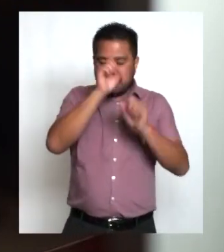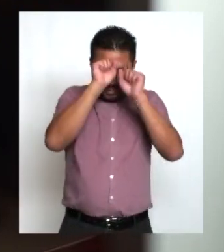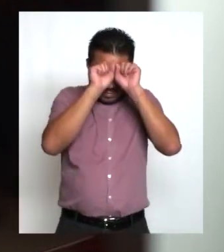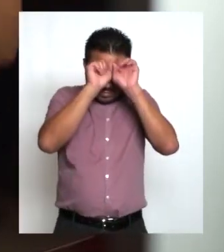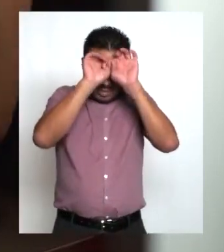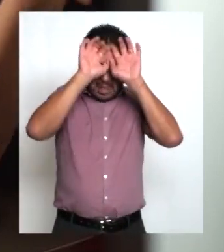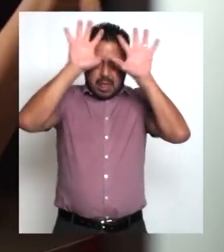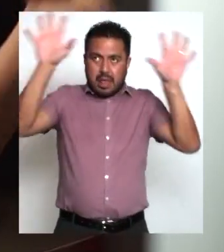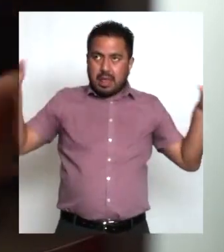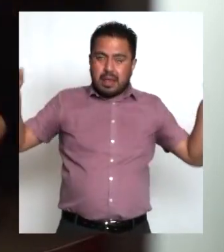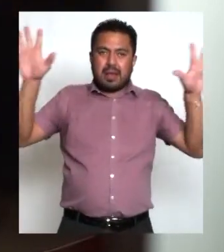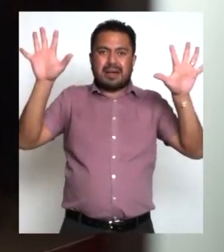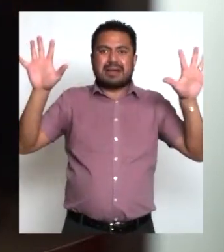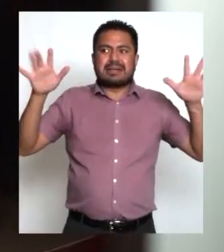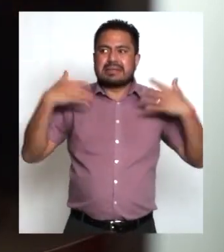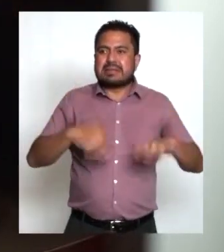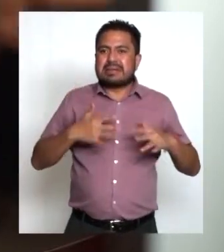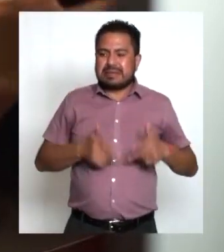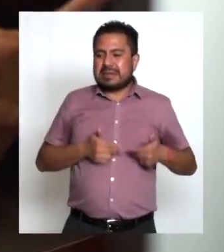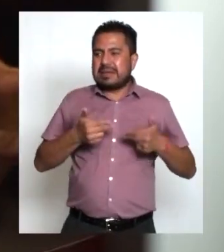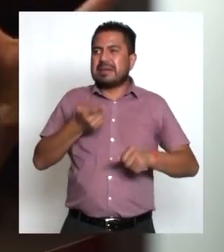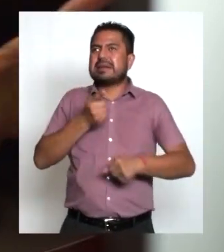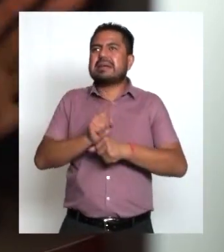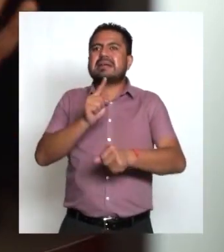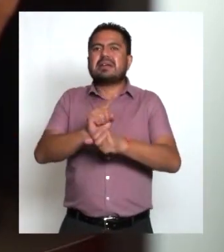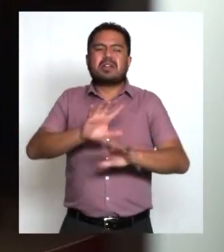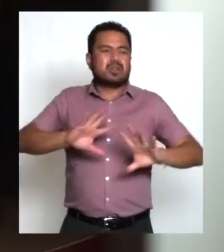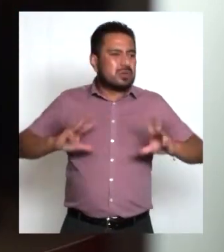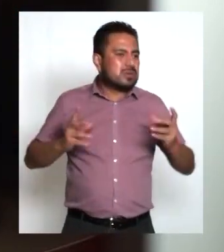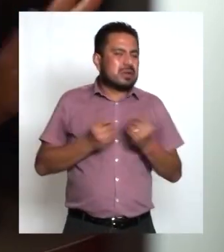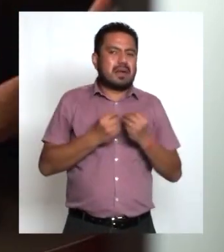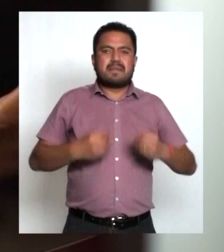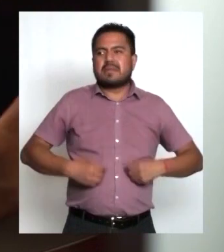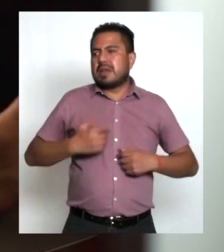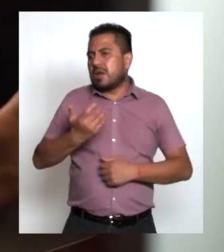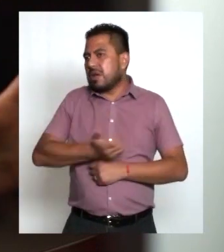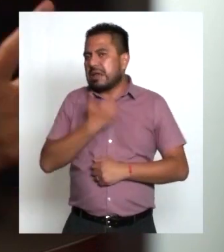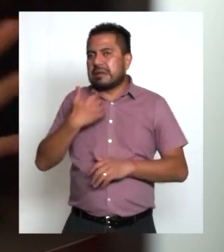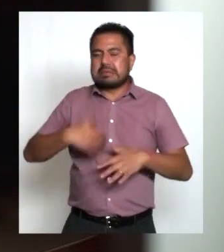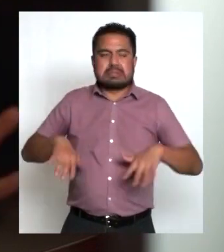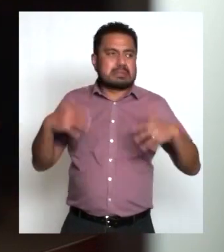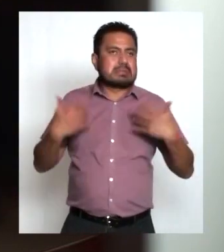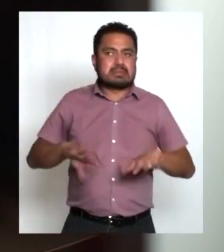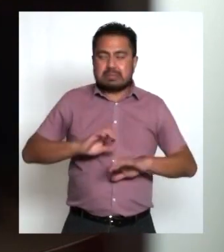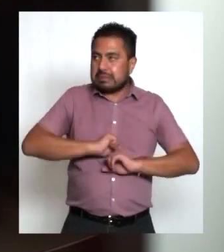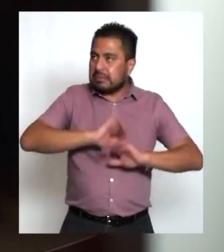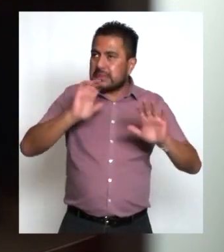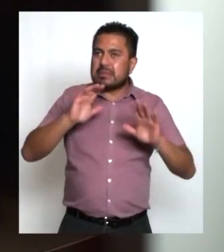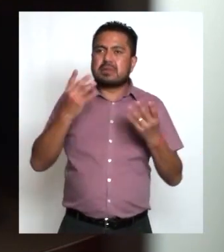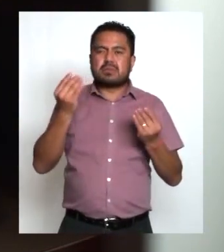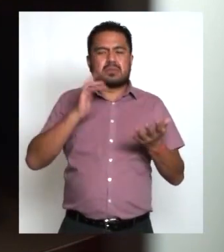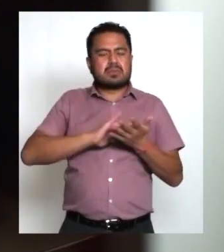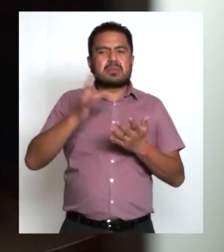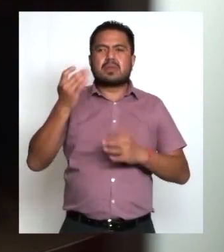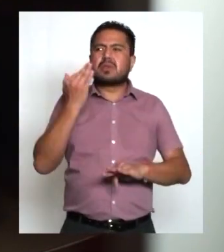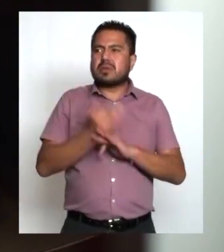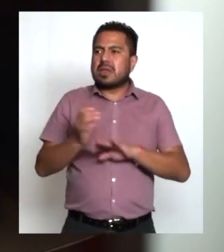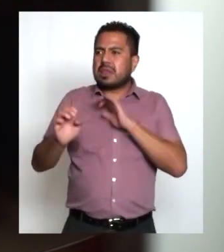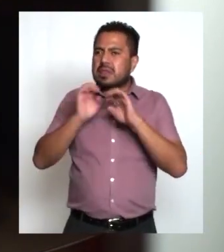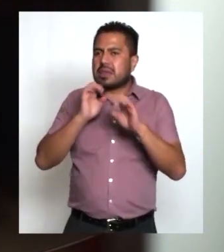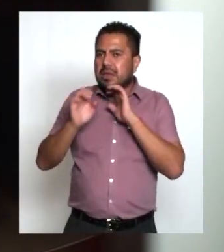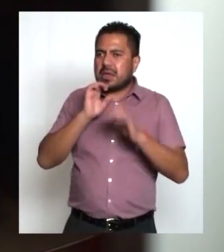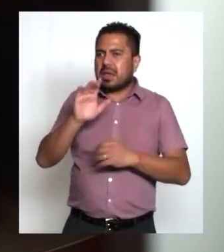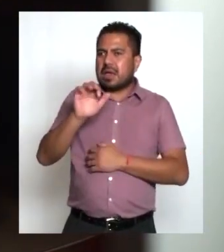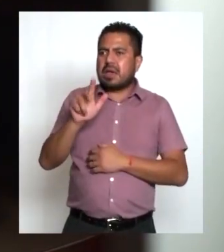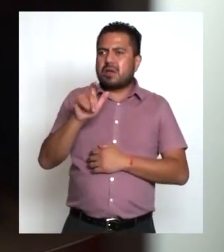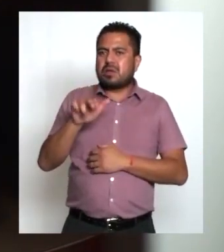podemos vislumbrar la cantidad de bits que generamos al día en toda nuestra vida cotidiana. ¡Qué increíble! De verdad, muchas gracias por